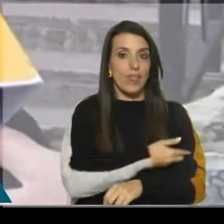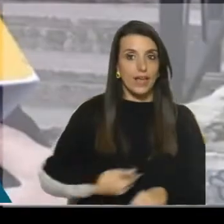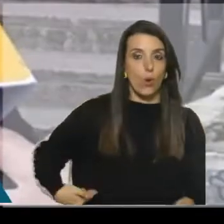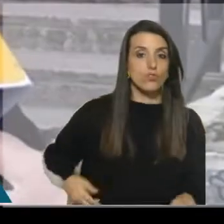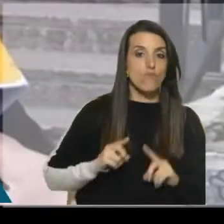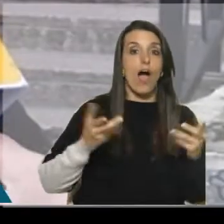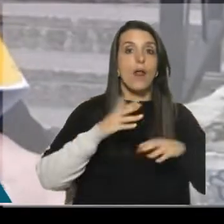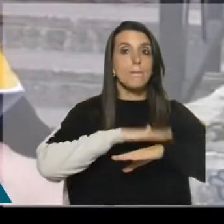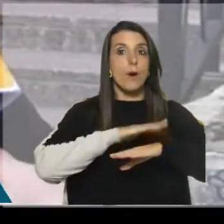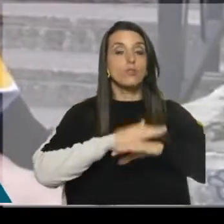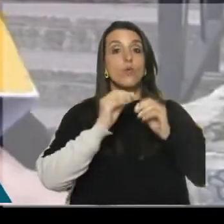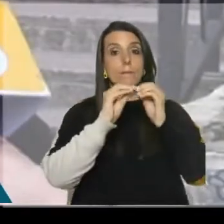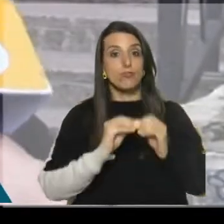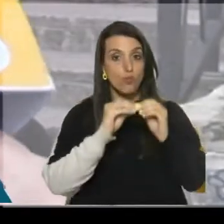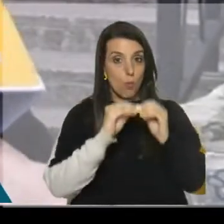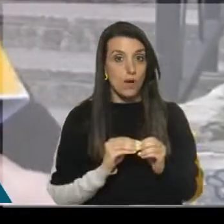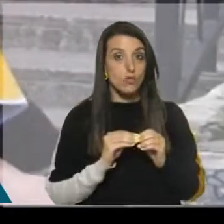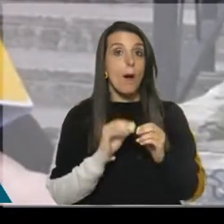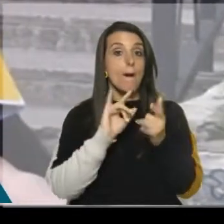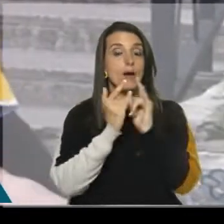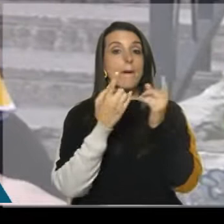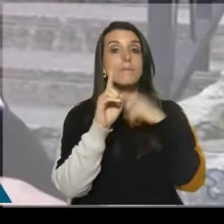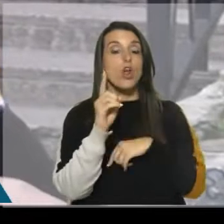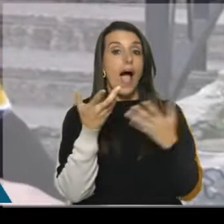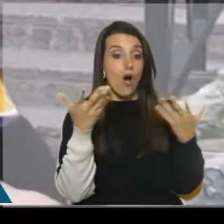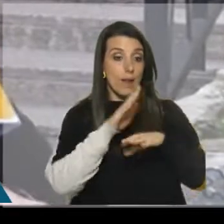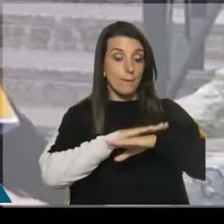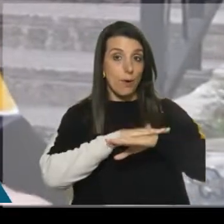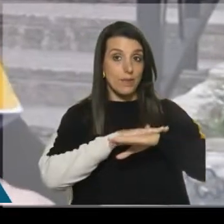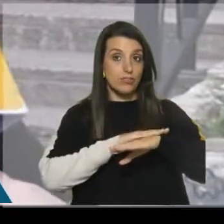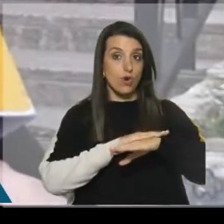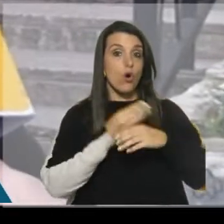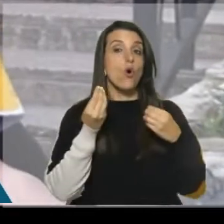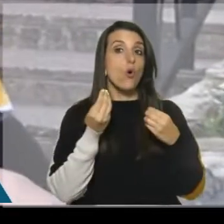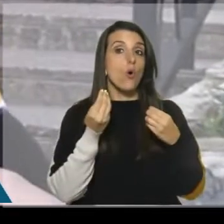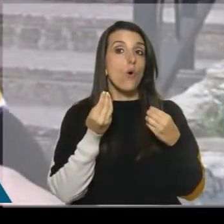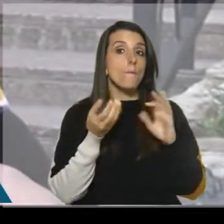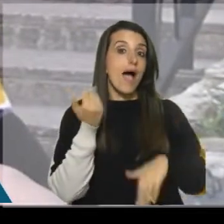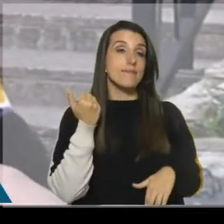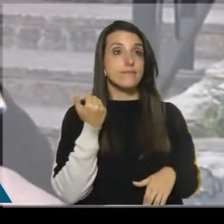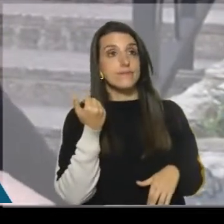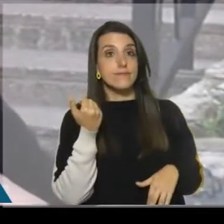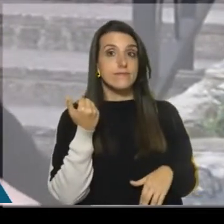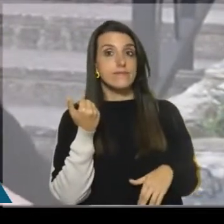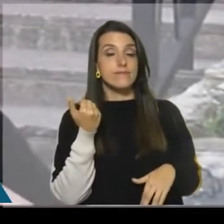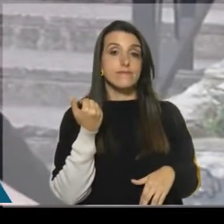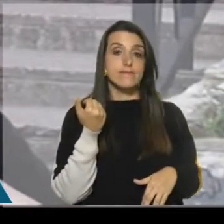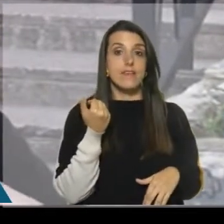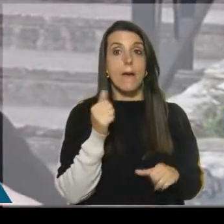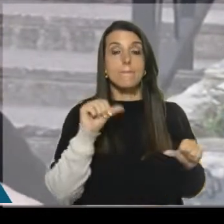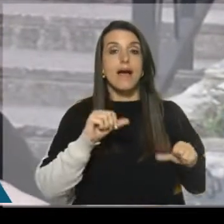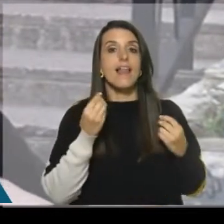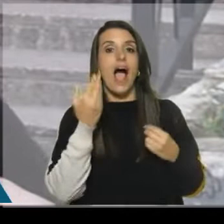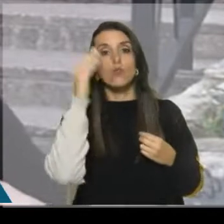momento estamos en un proceso presupuestal que está en el marco del parlamento pero los que en este momento están de forma un poco más intransigente son las